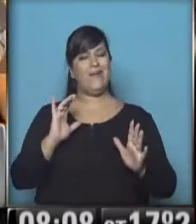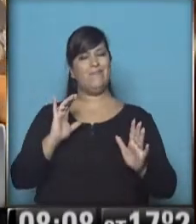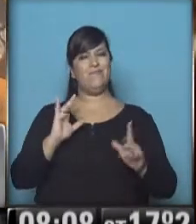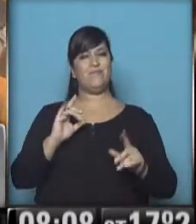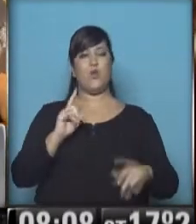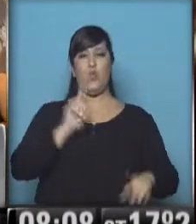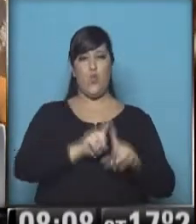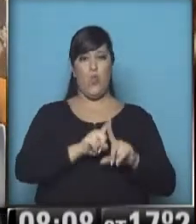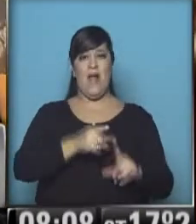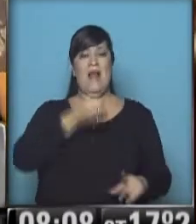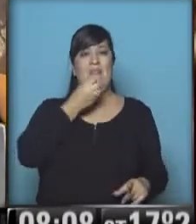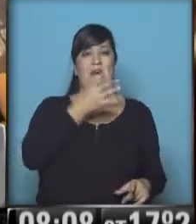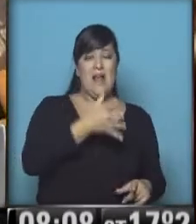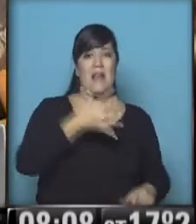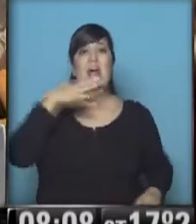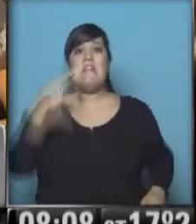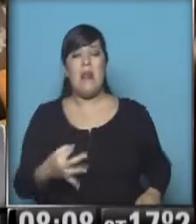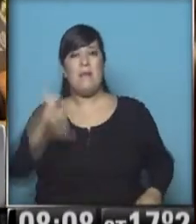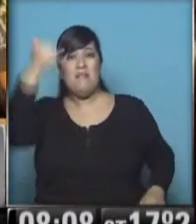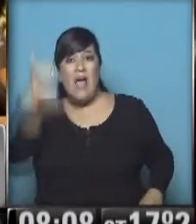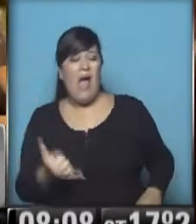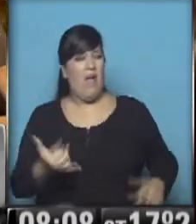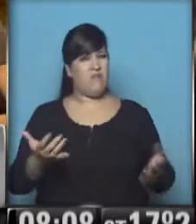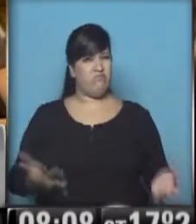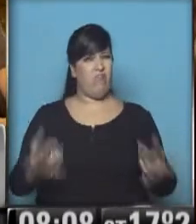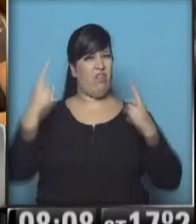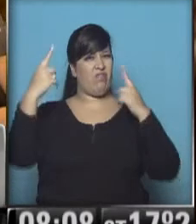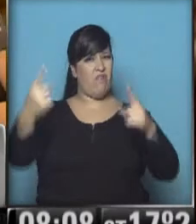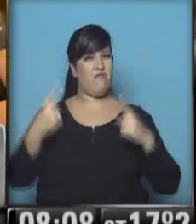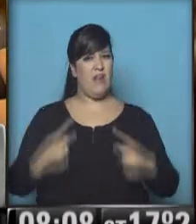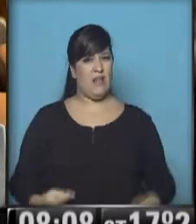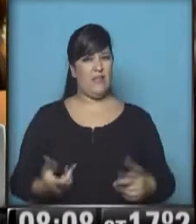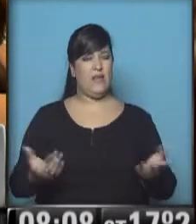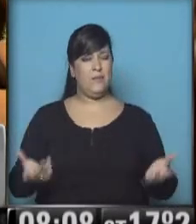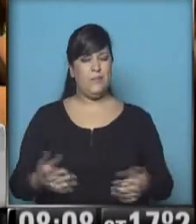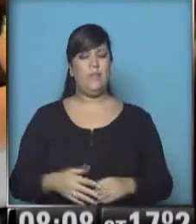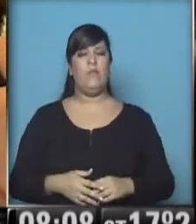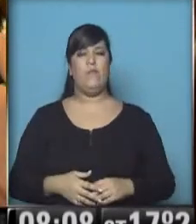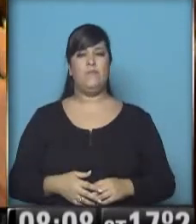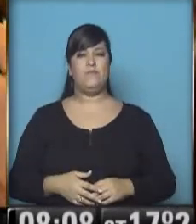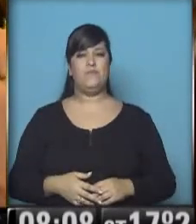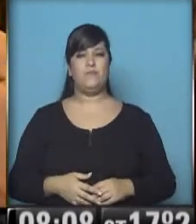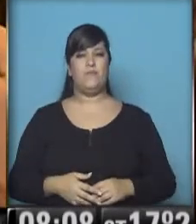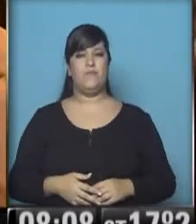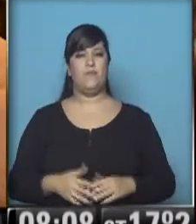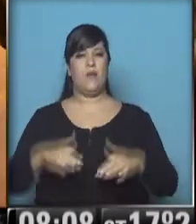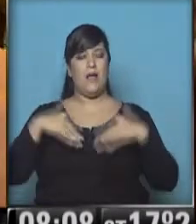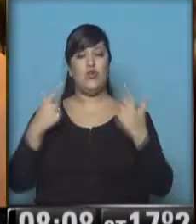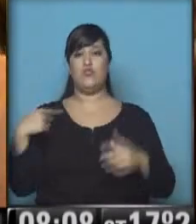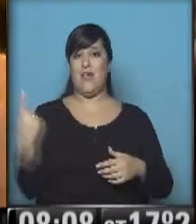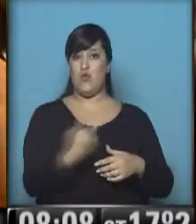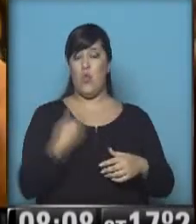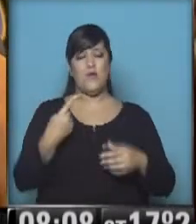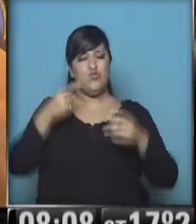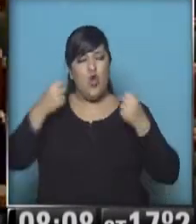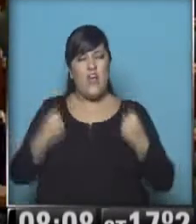declara y lo que realmente se goza efectivamente por parte de los ciudadanos entonces nuestro esfuerzo tiene que